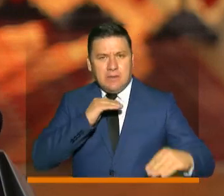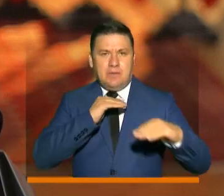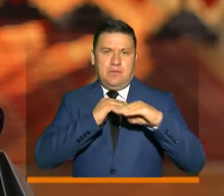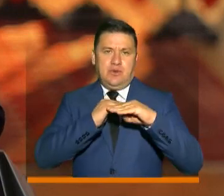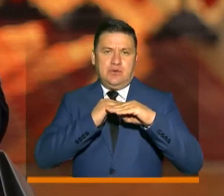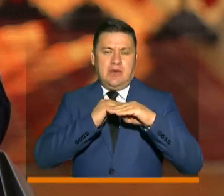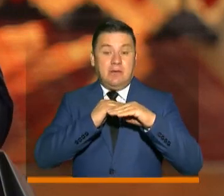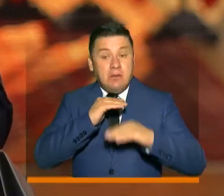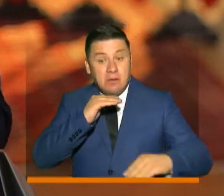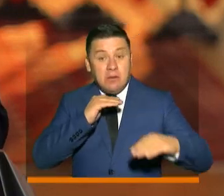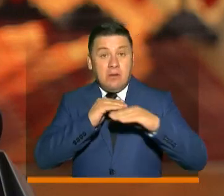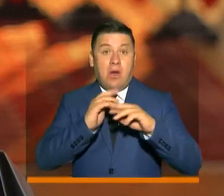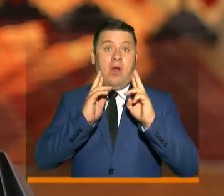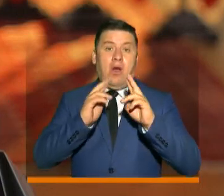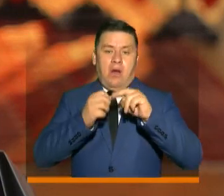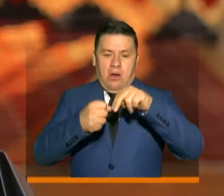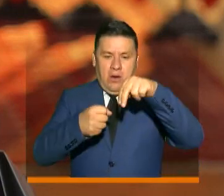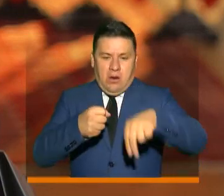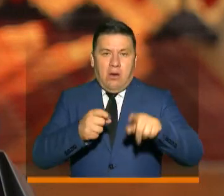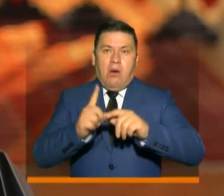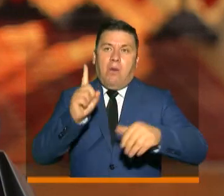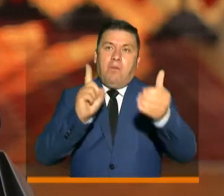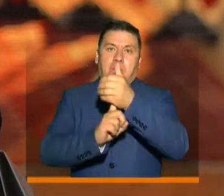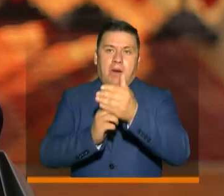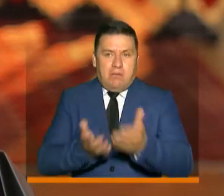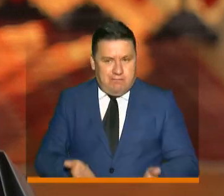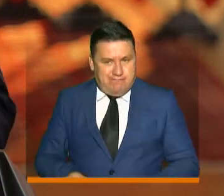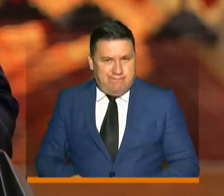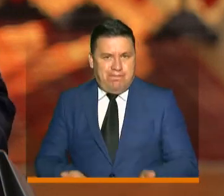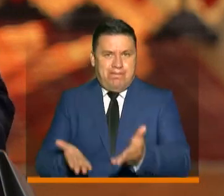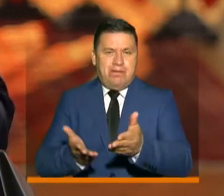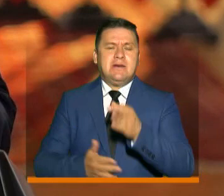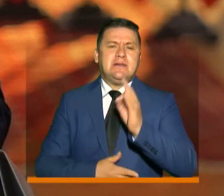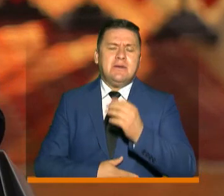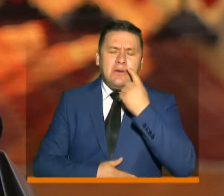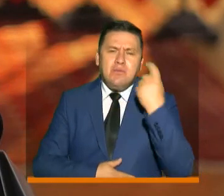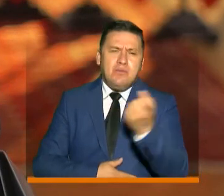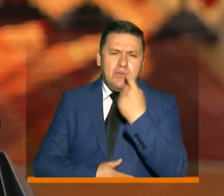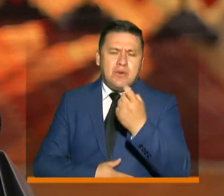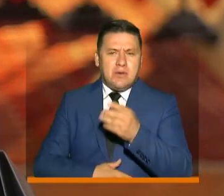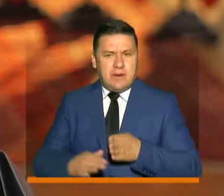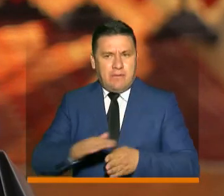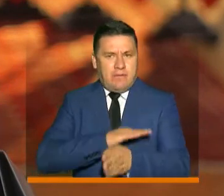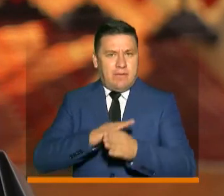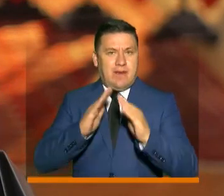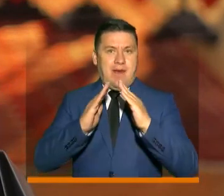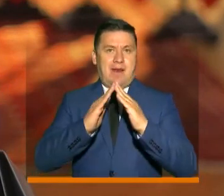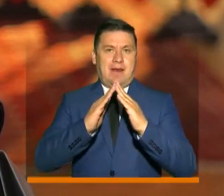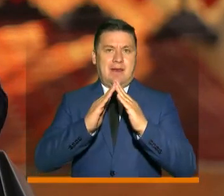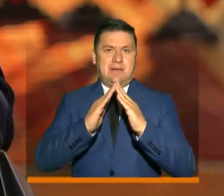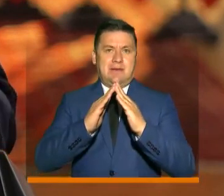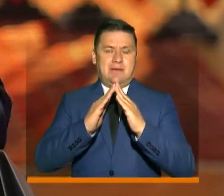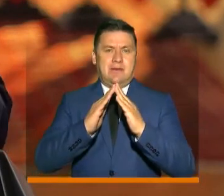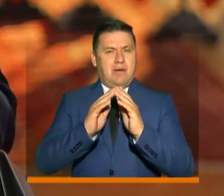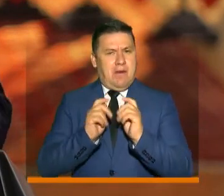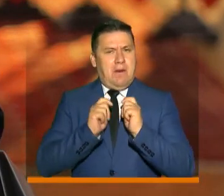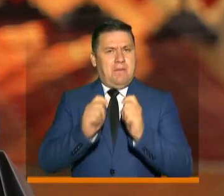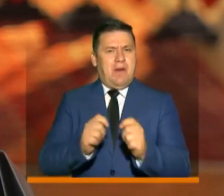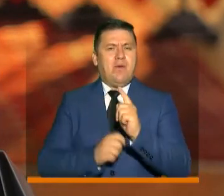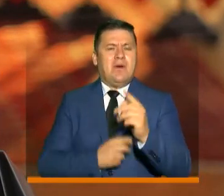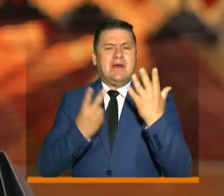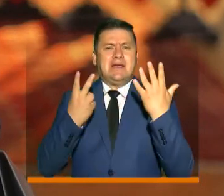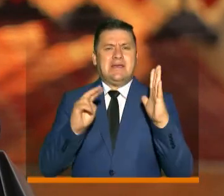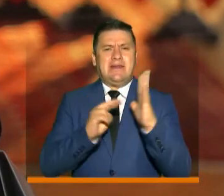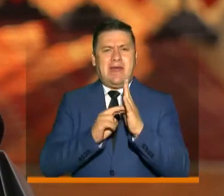los ciudadanos lograr sus aspiraciones por ello buscamos facilitar el acceso a la vivienda otorgando más de